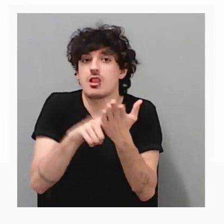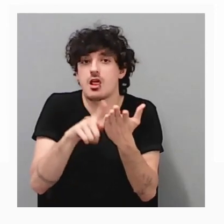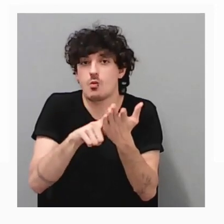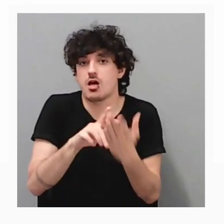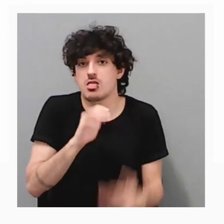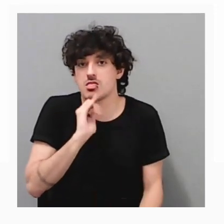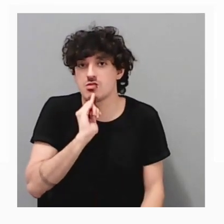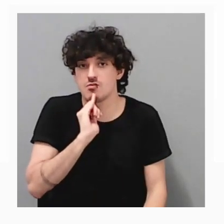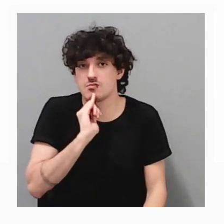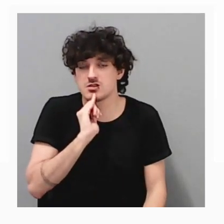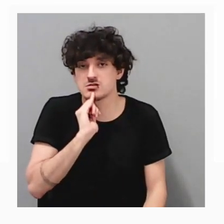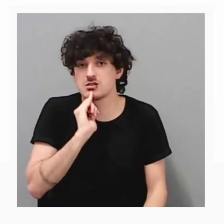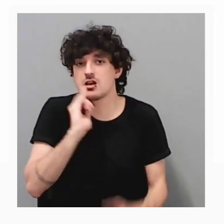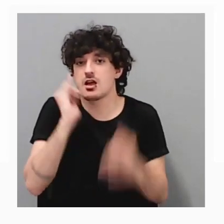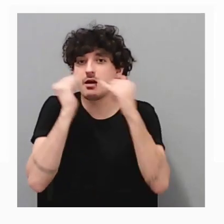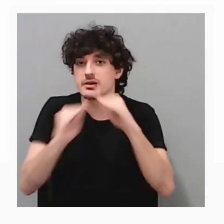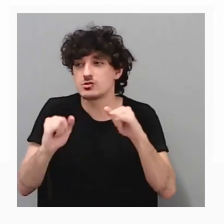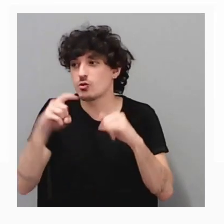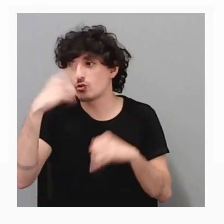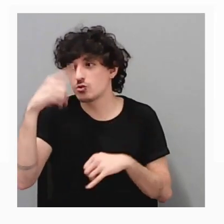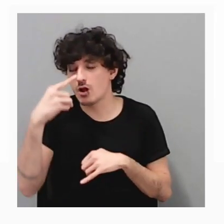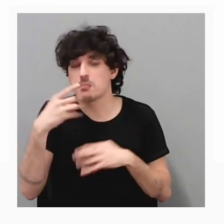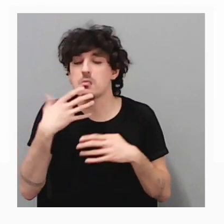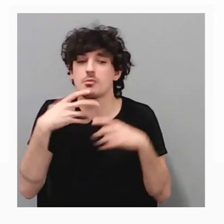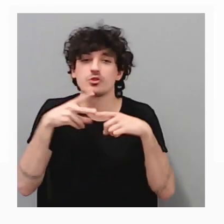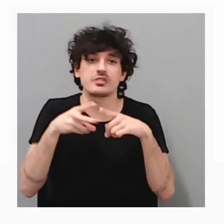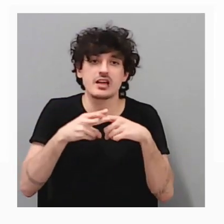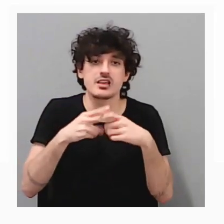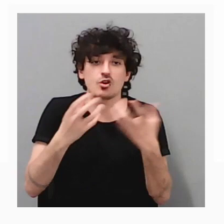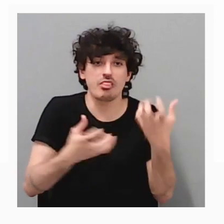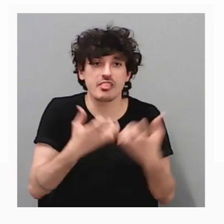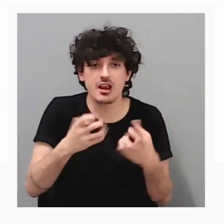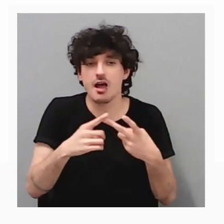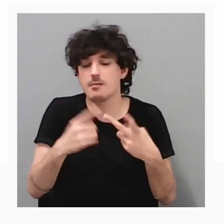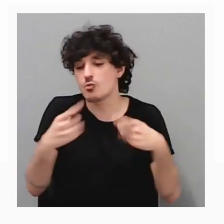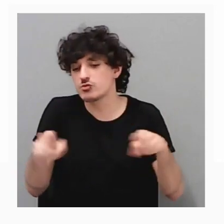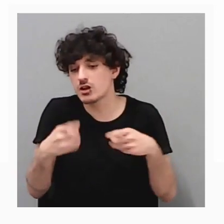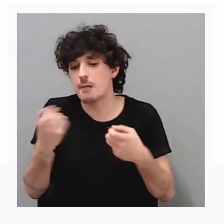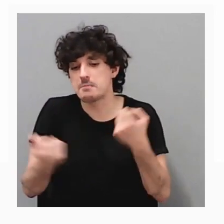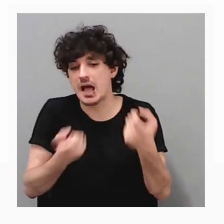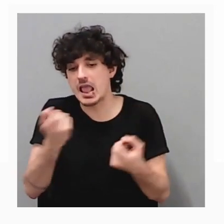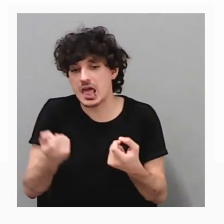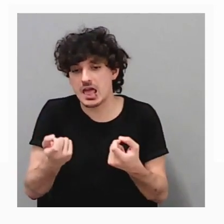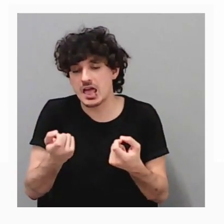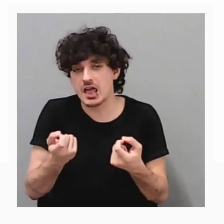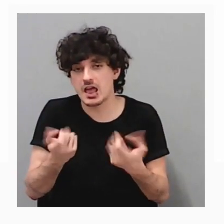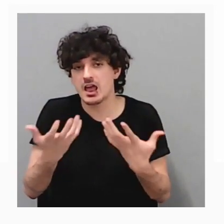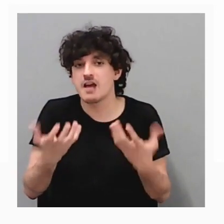y eventos culturales, que pueden ser talleres de cocina, de música, de baile, y